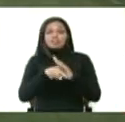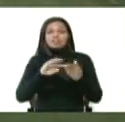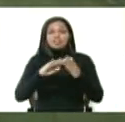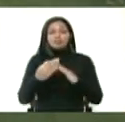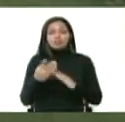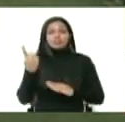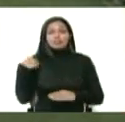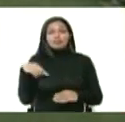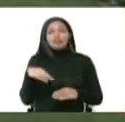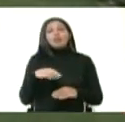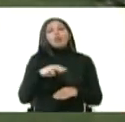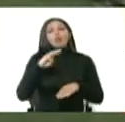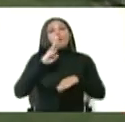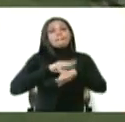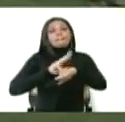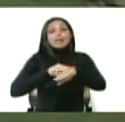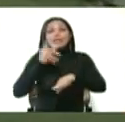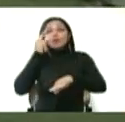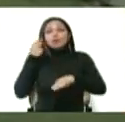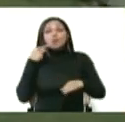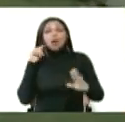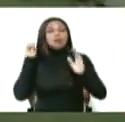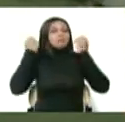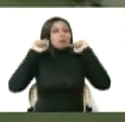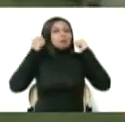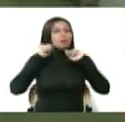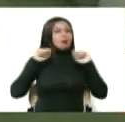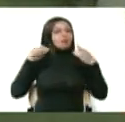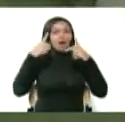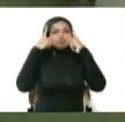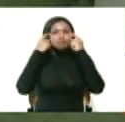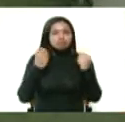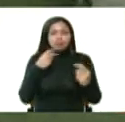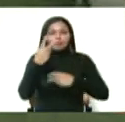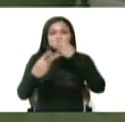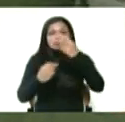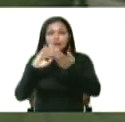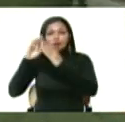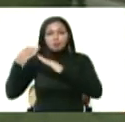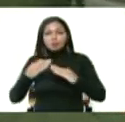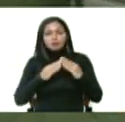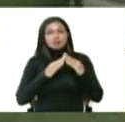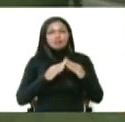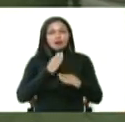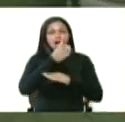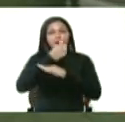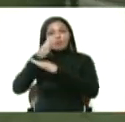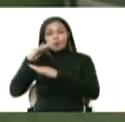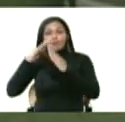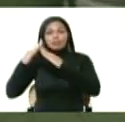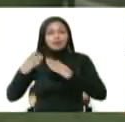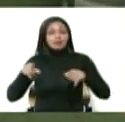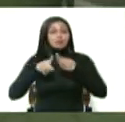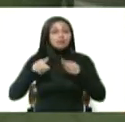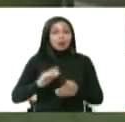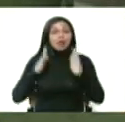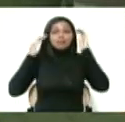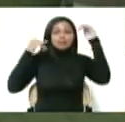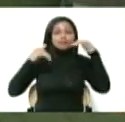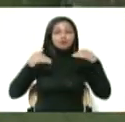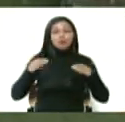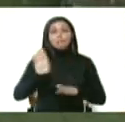los médicos y las médicas entrenadas en la visita a la comunidad, en la visita casa por casa y en la